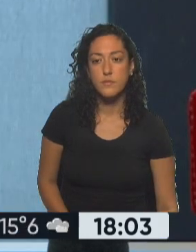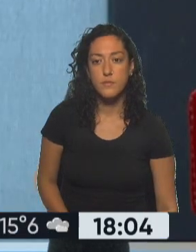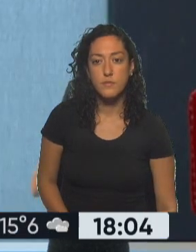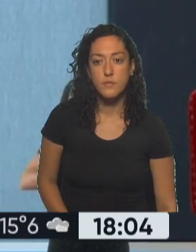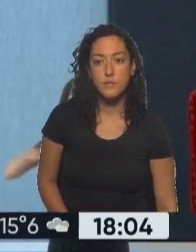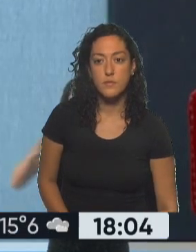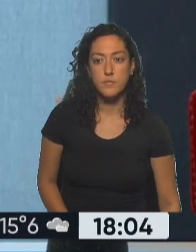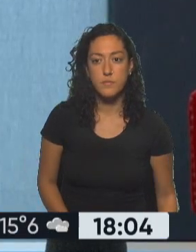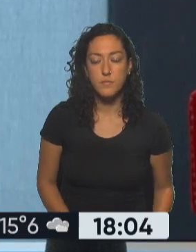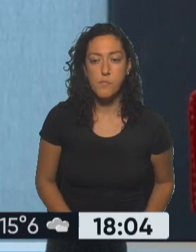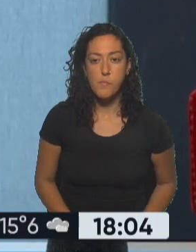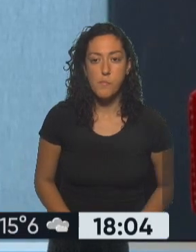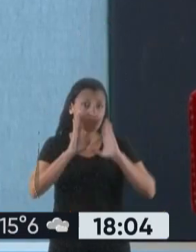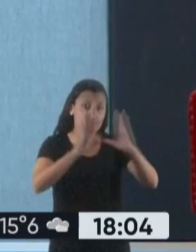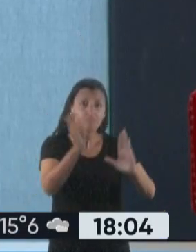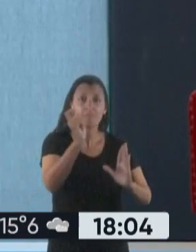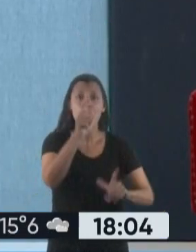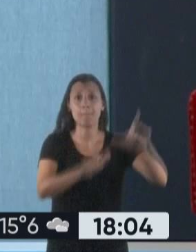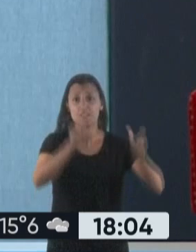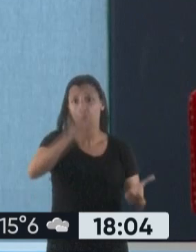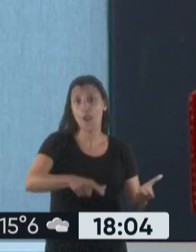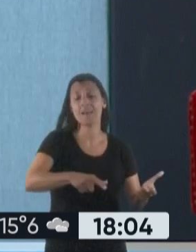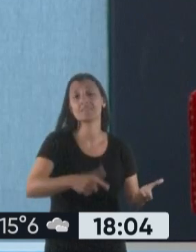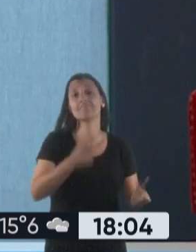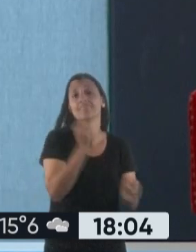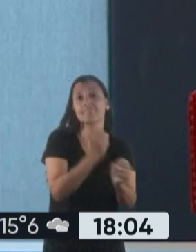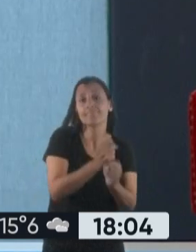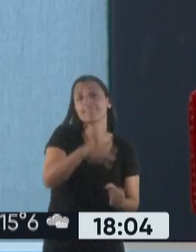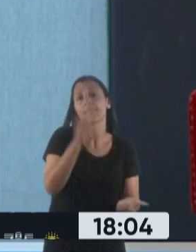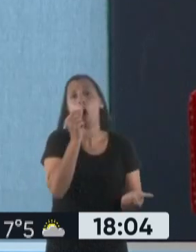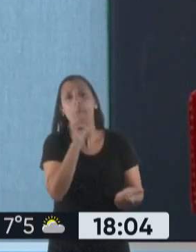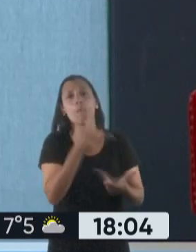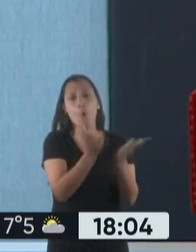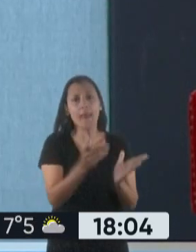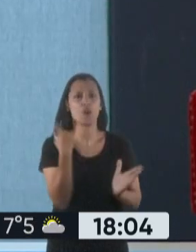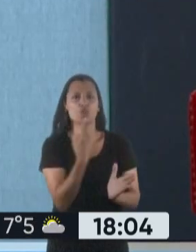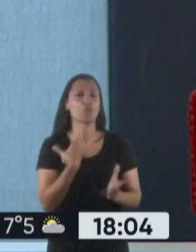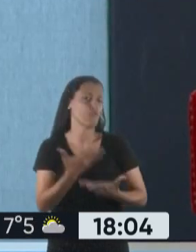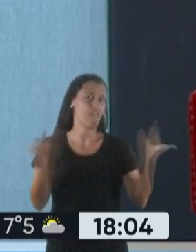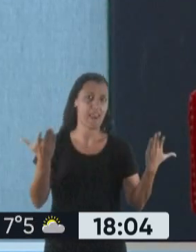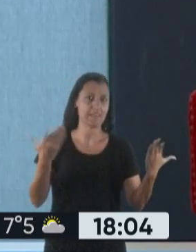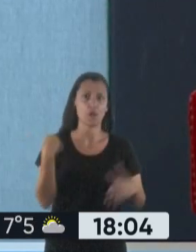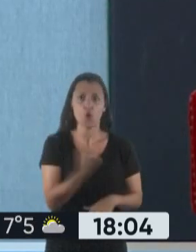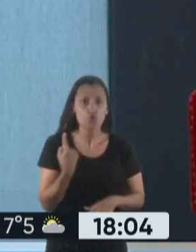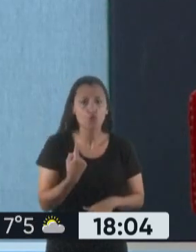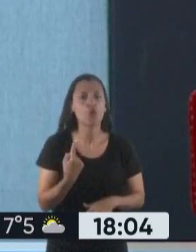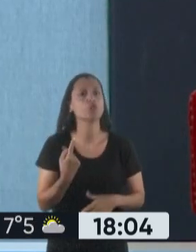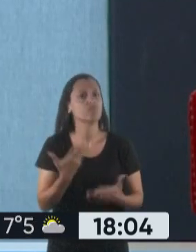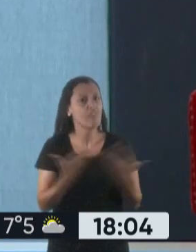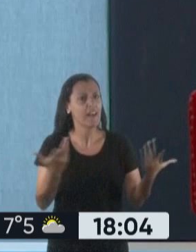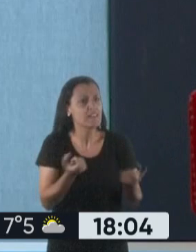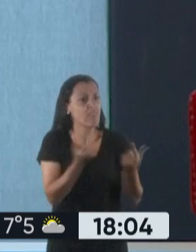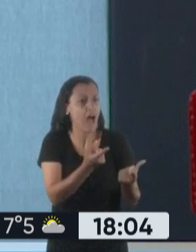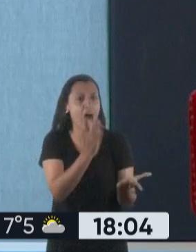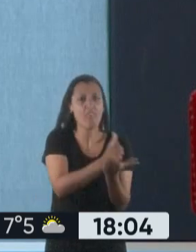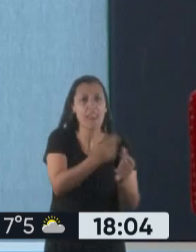derechos de argentinos, de argentinas, de argentines, nos pone feliz. Somos